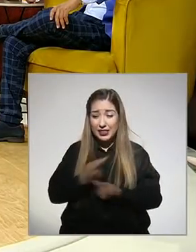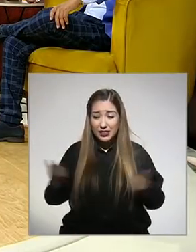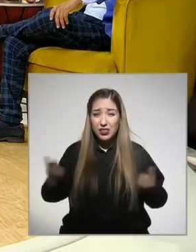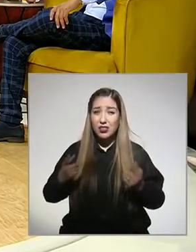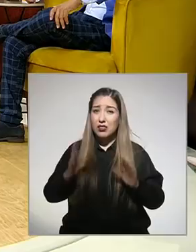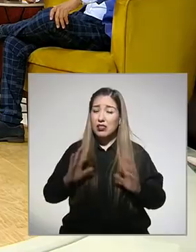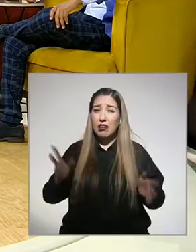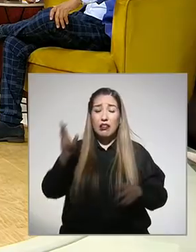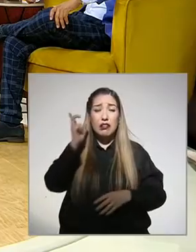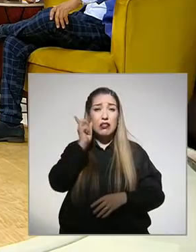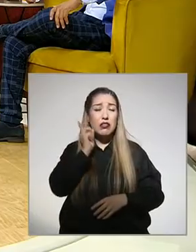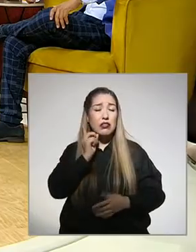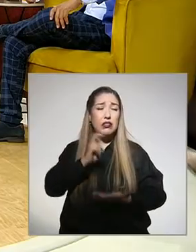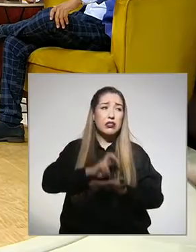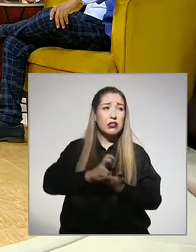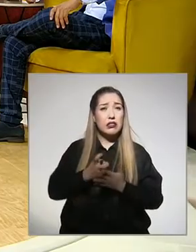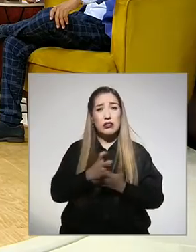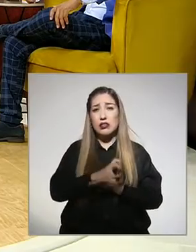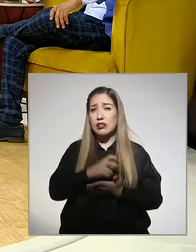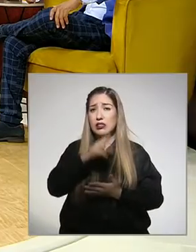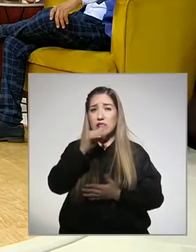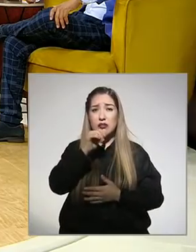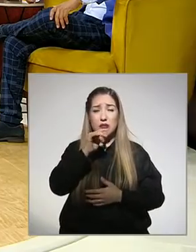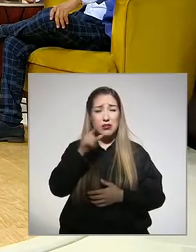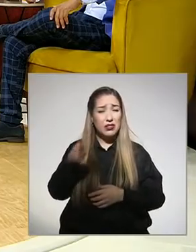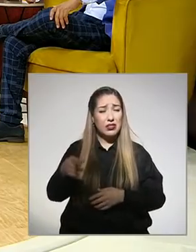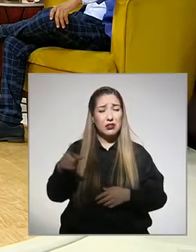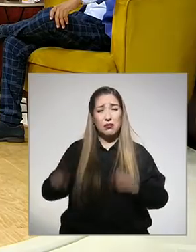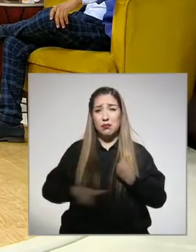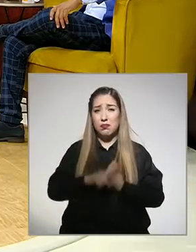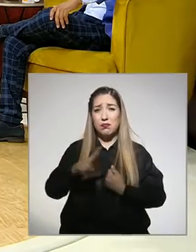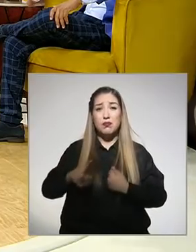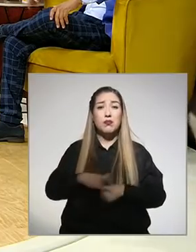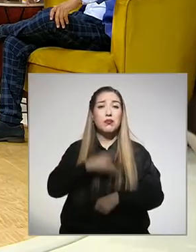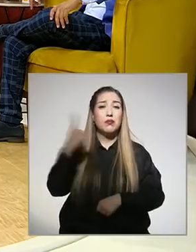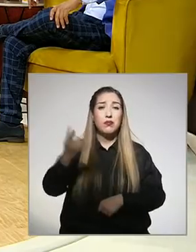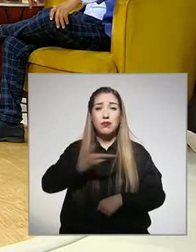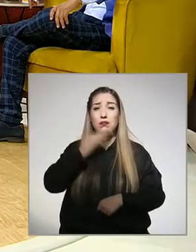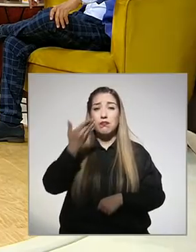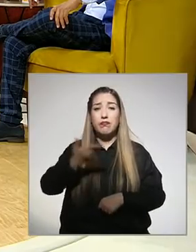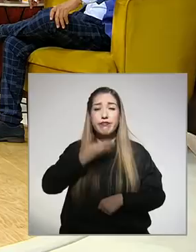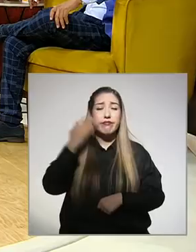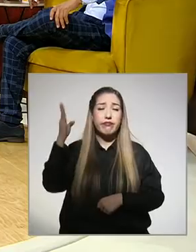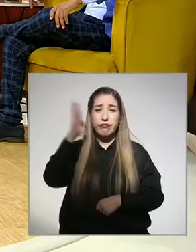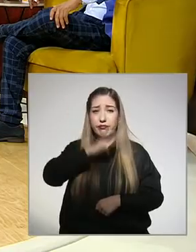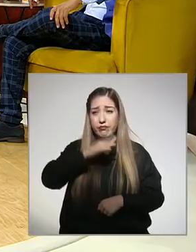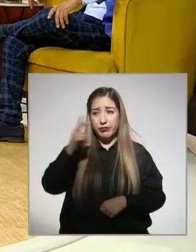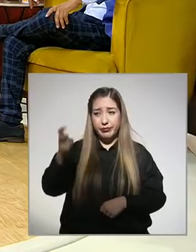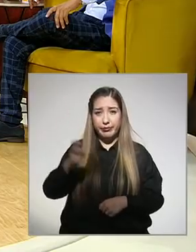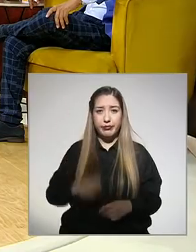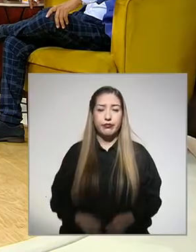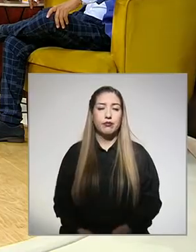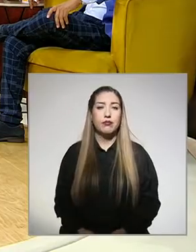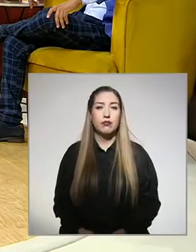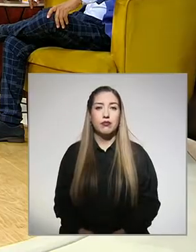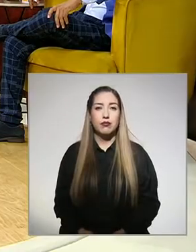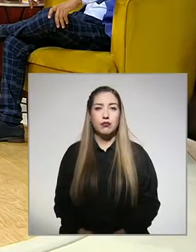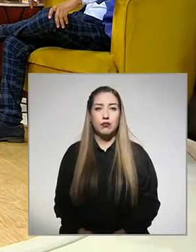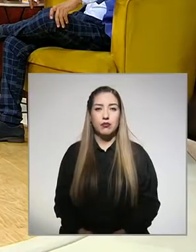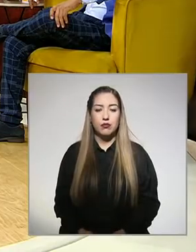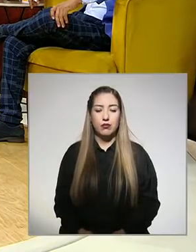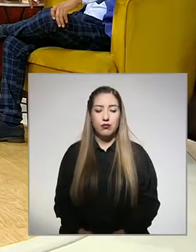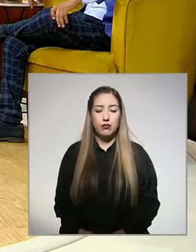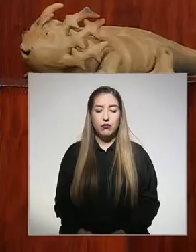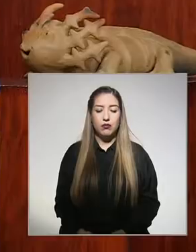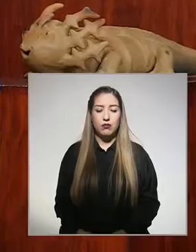adolescentes, ahora de los niños más pequeños, es enorme. Por ese mal hábito que tú mencionas, de no solo amanecer con eso,